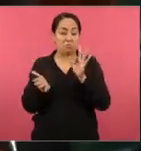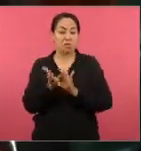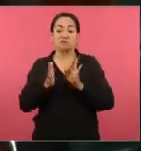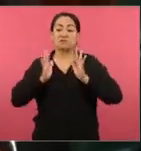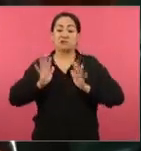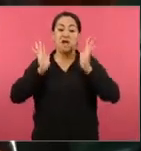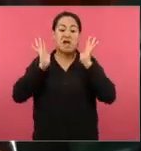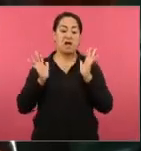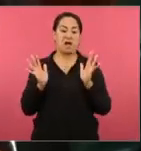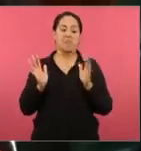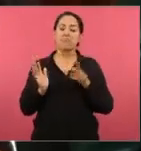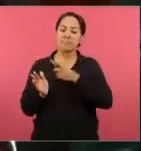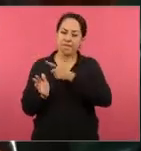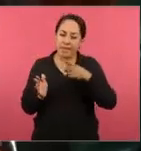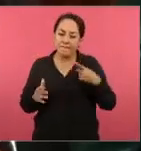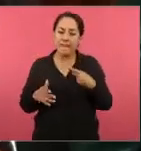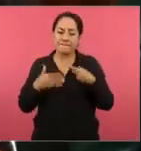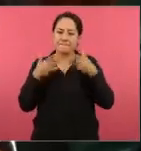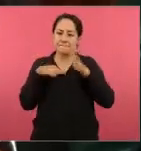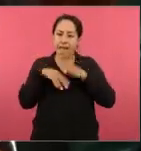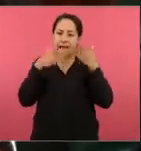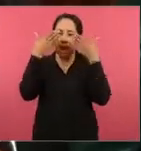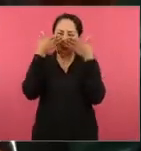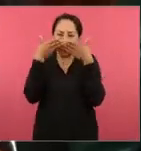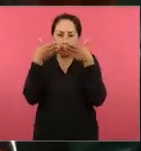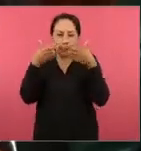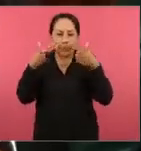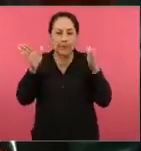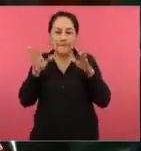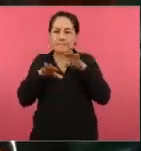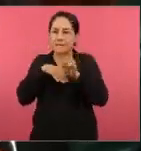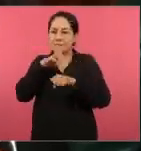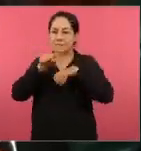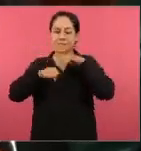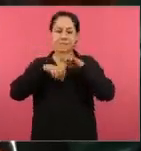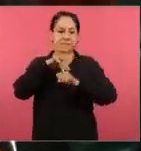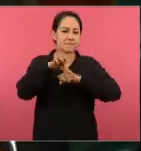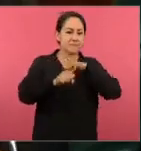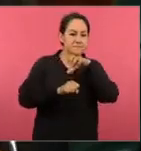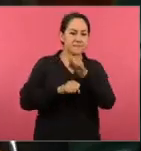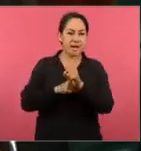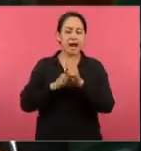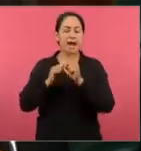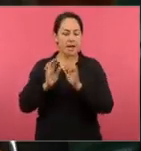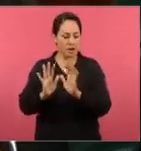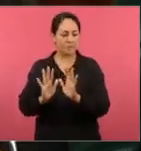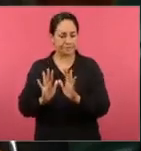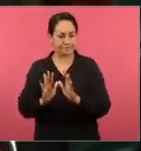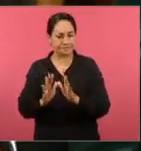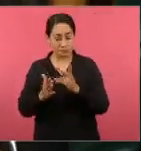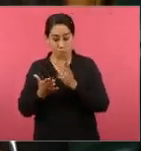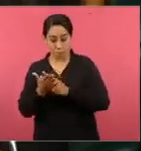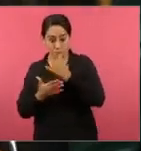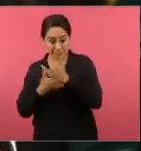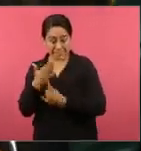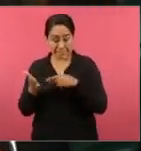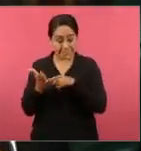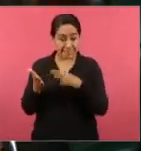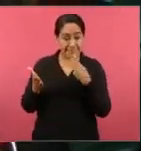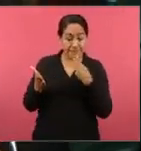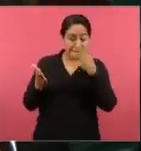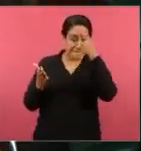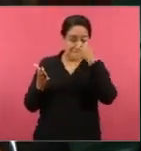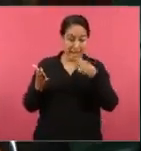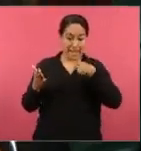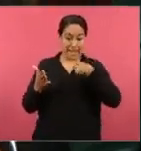de que todos estos proyectos son como un punto de partida. Entonces, pues la pregunta sería, si todos,